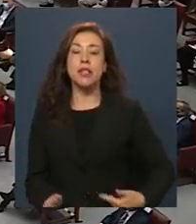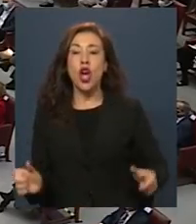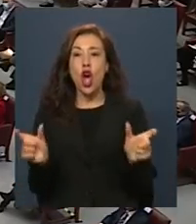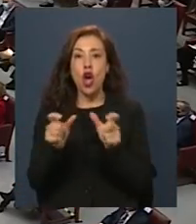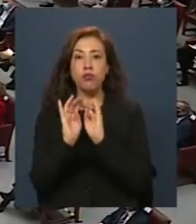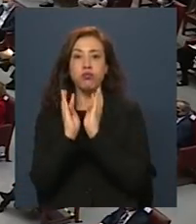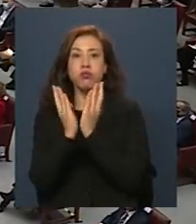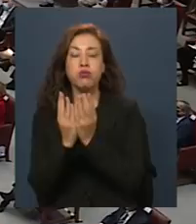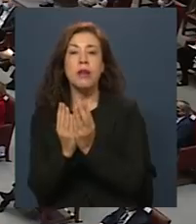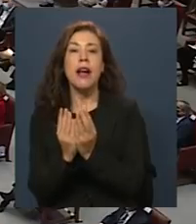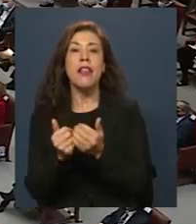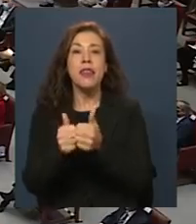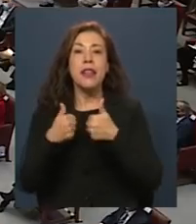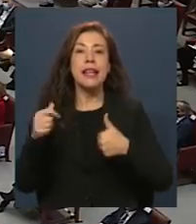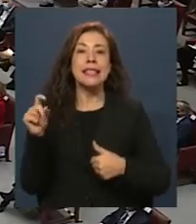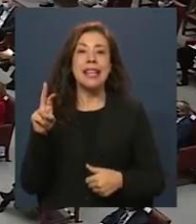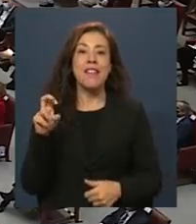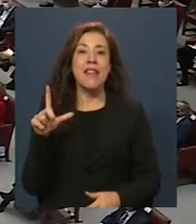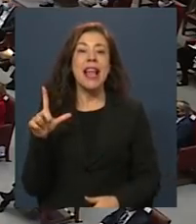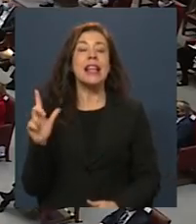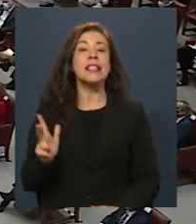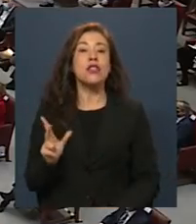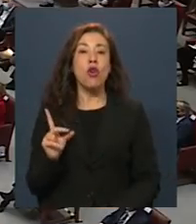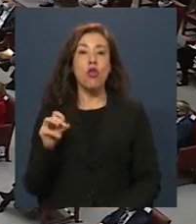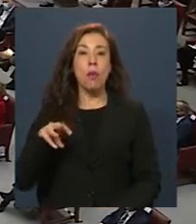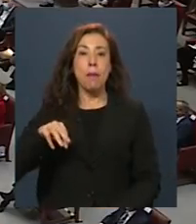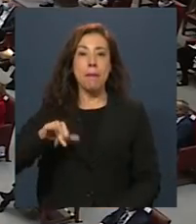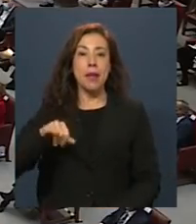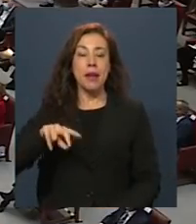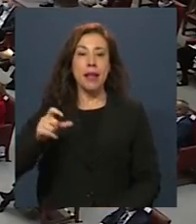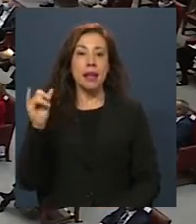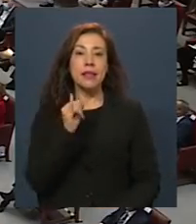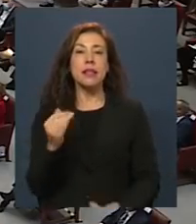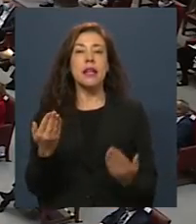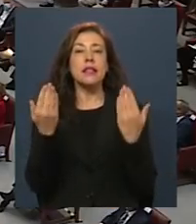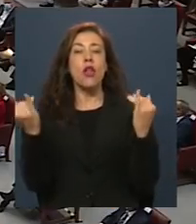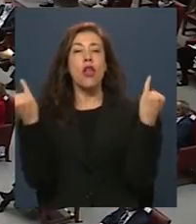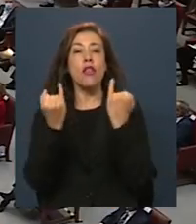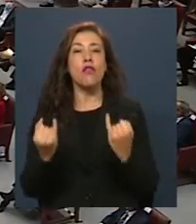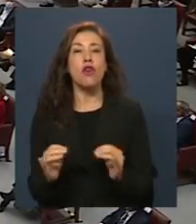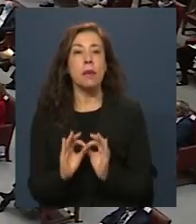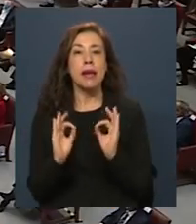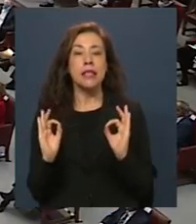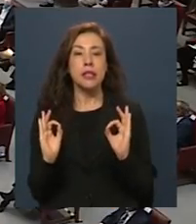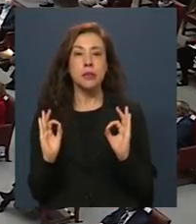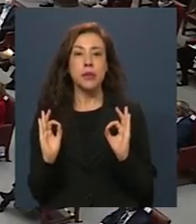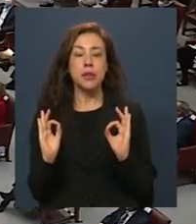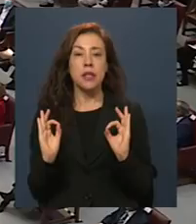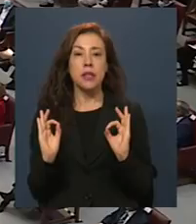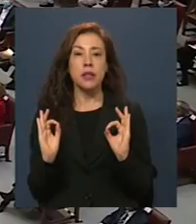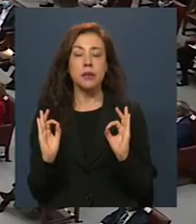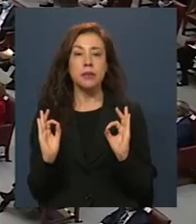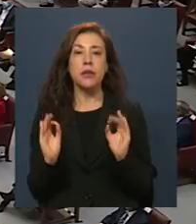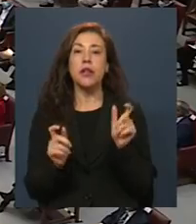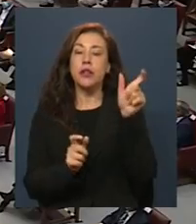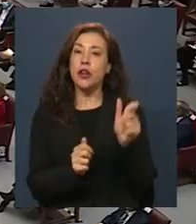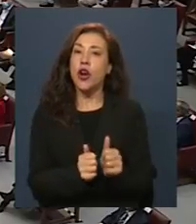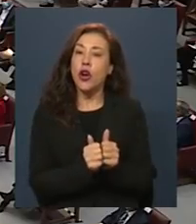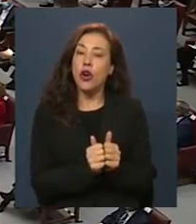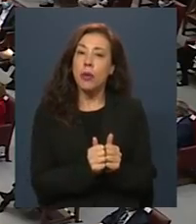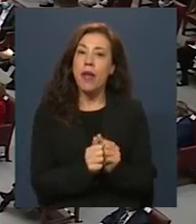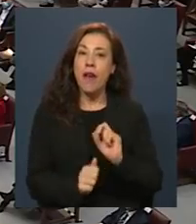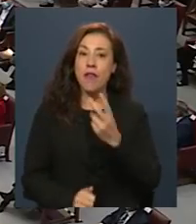Directivo del CERVEL, señor Andrés Tagle Domínguez. Saludar de manera muy especial a nuestro colega